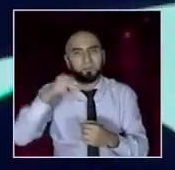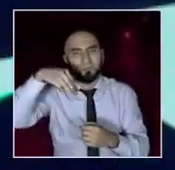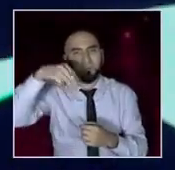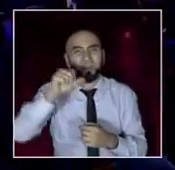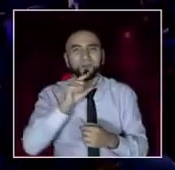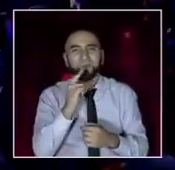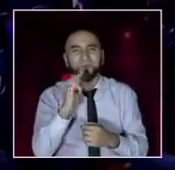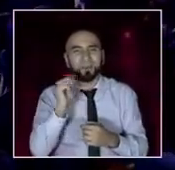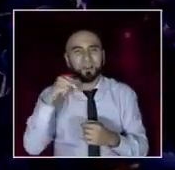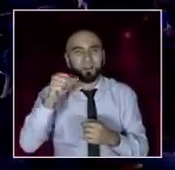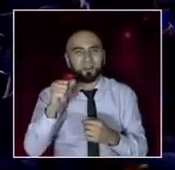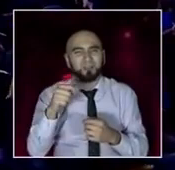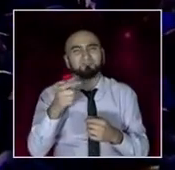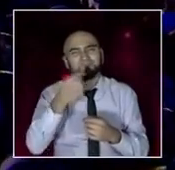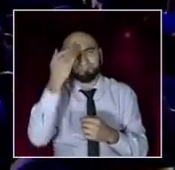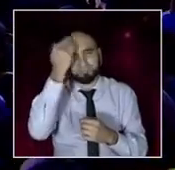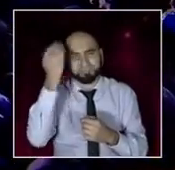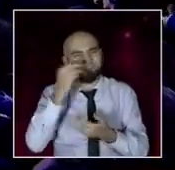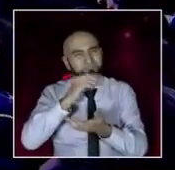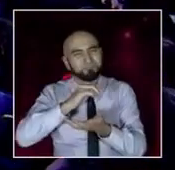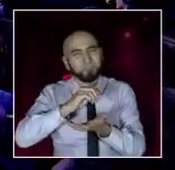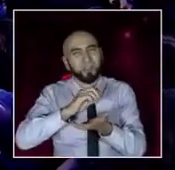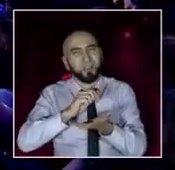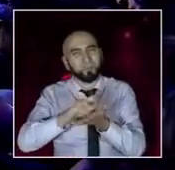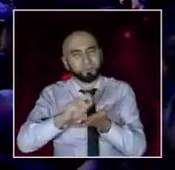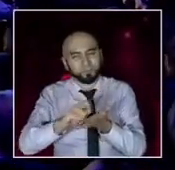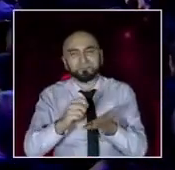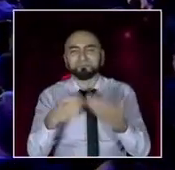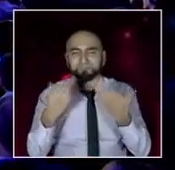de autoporesia y de que